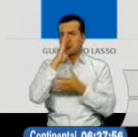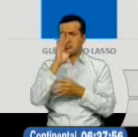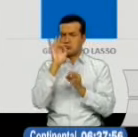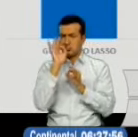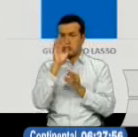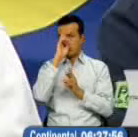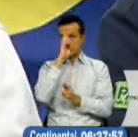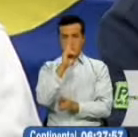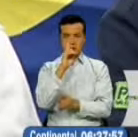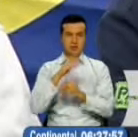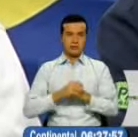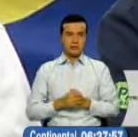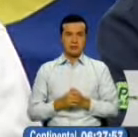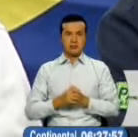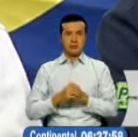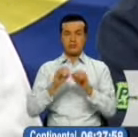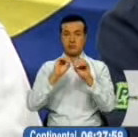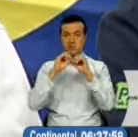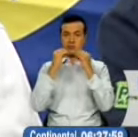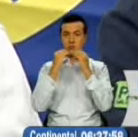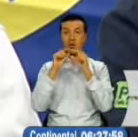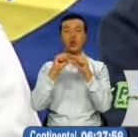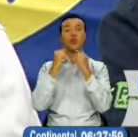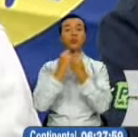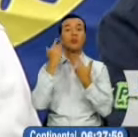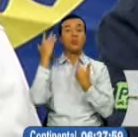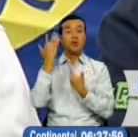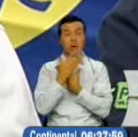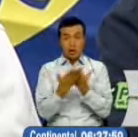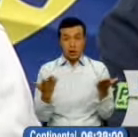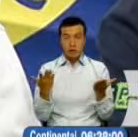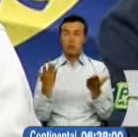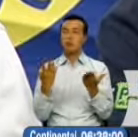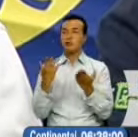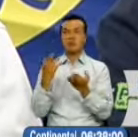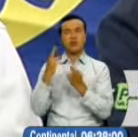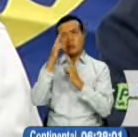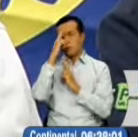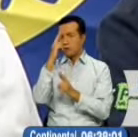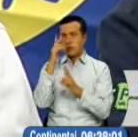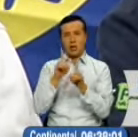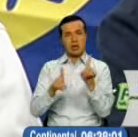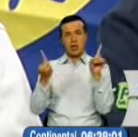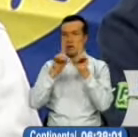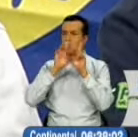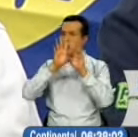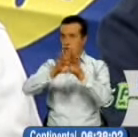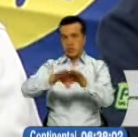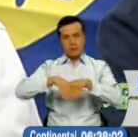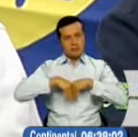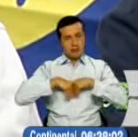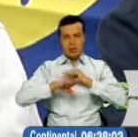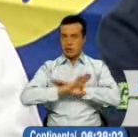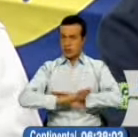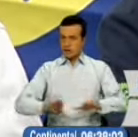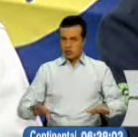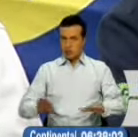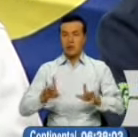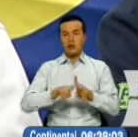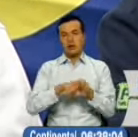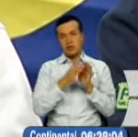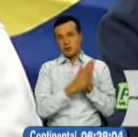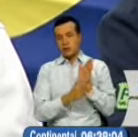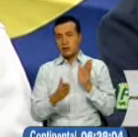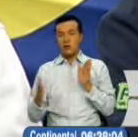ser respetados. Y a las organizaciones políticas a respetar los resultados, a asumir los resultados y sobre todo a comenzar